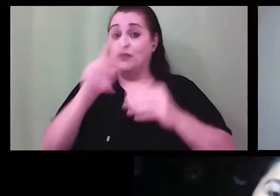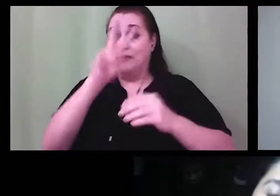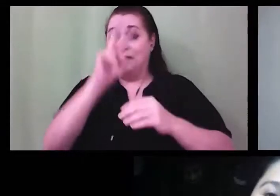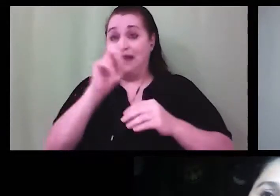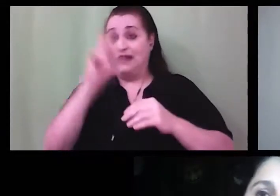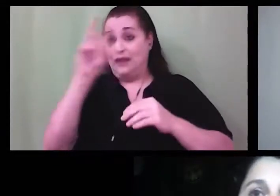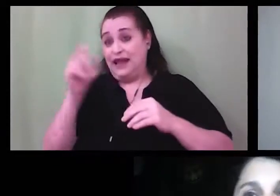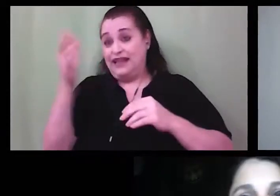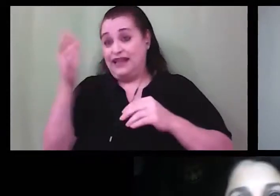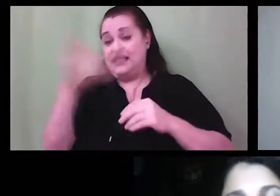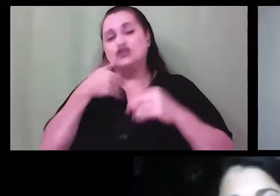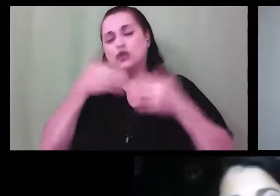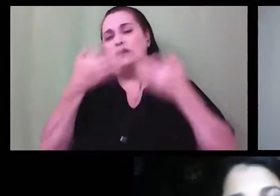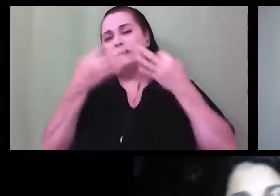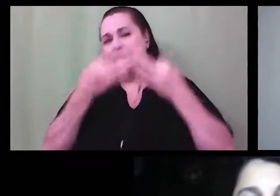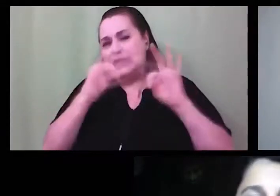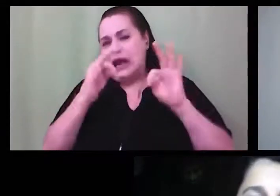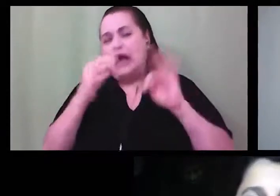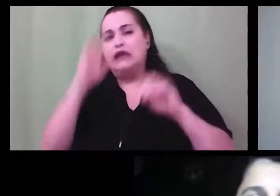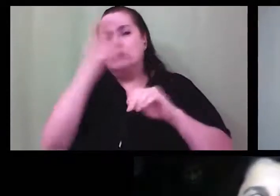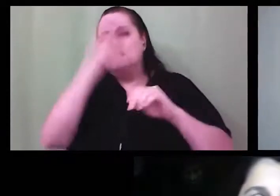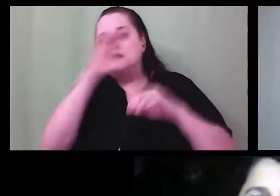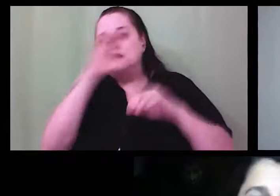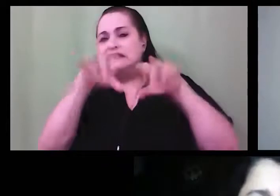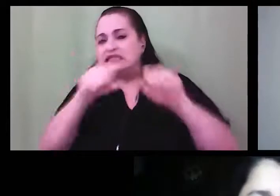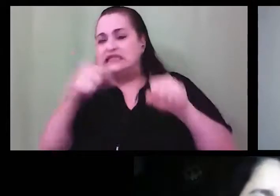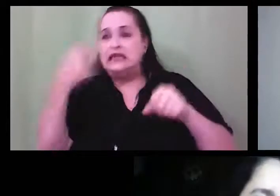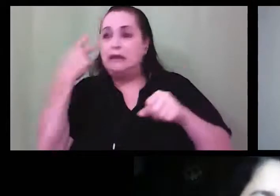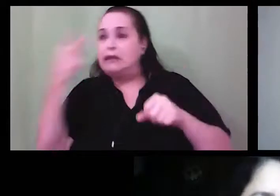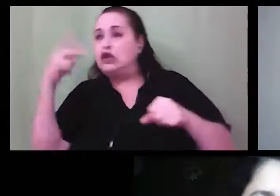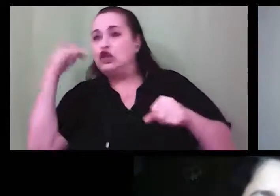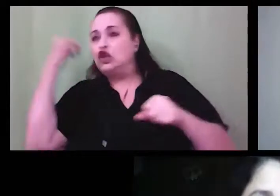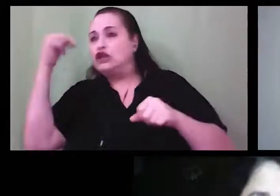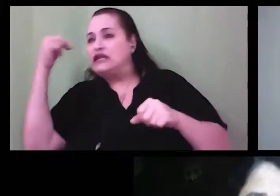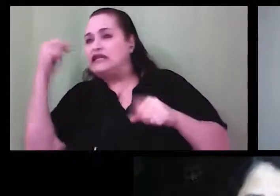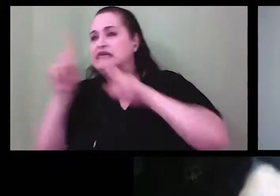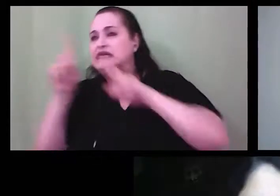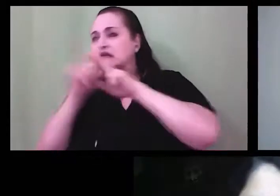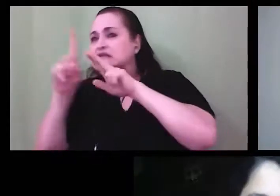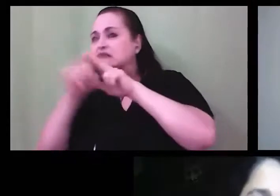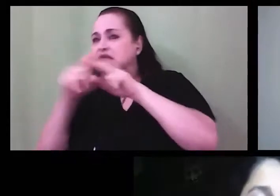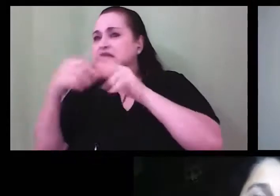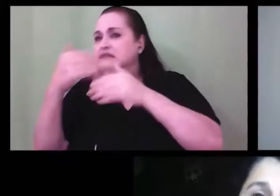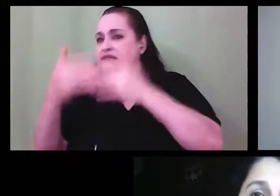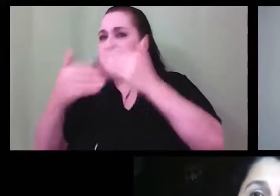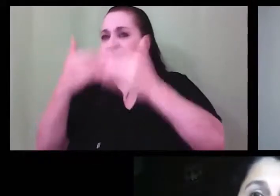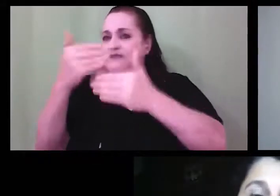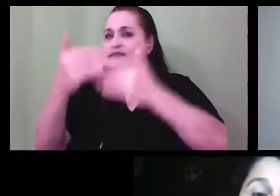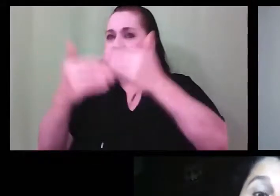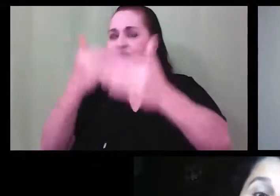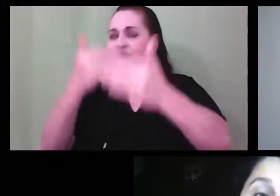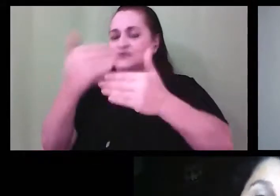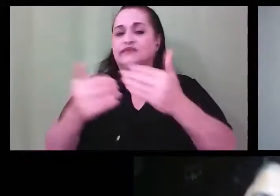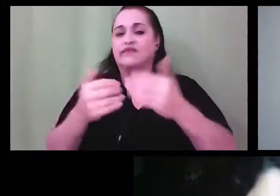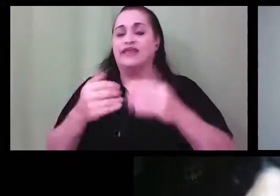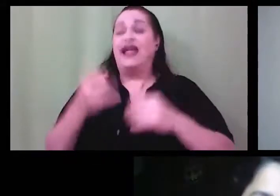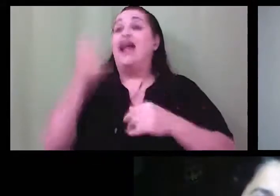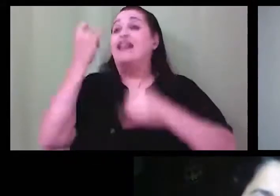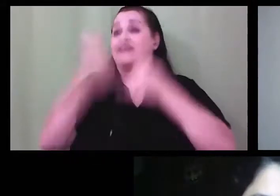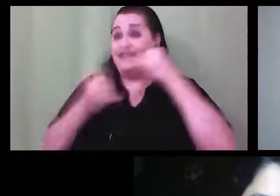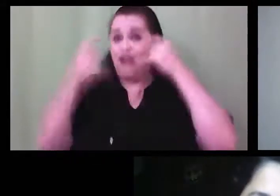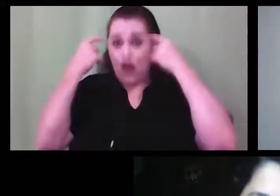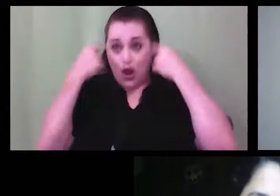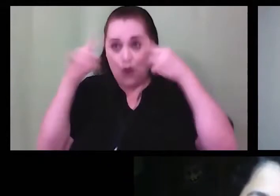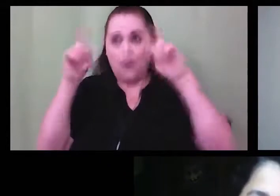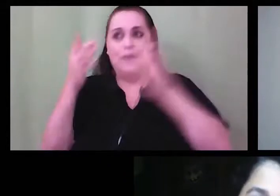tratando de conseguir la cita, medio veía las noticias y a ver qué iba saliendo, cómo íbamos evolucionando, y al fin conseguí que me dieran